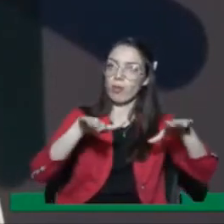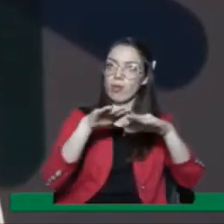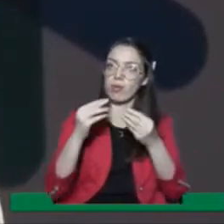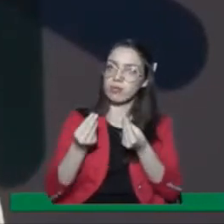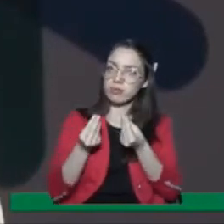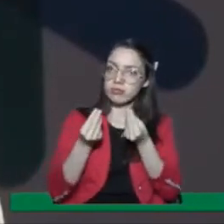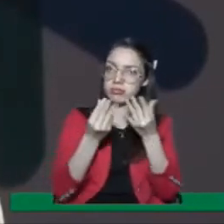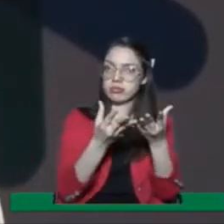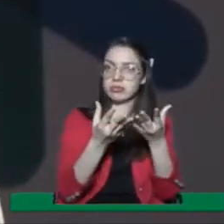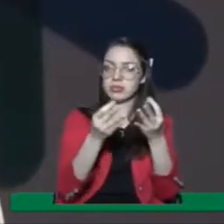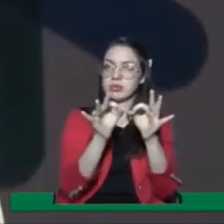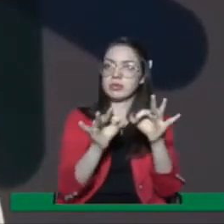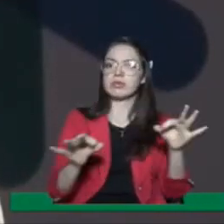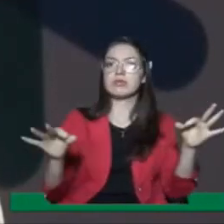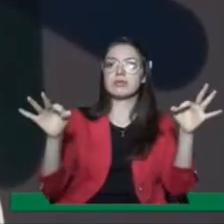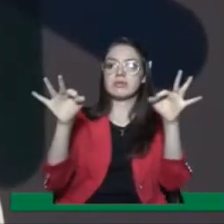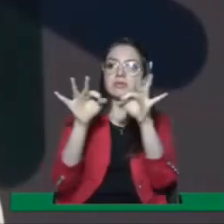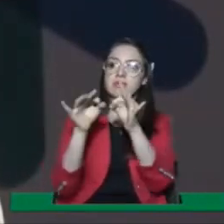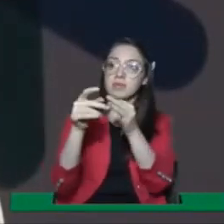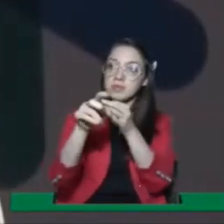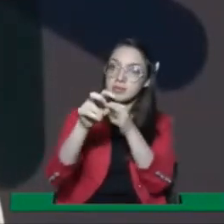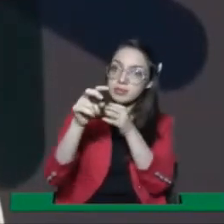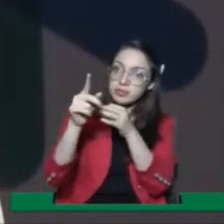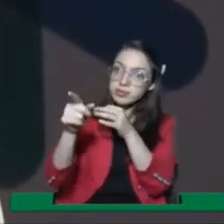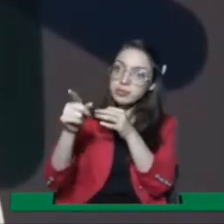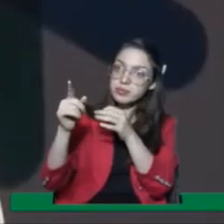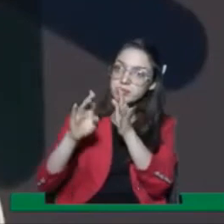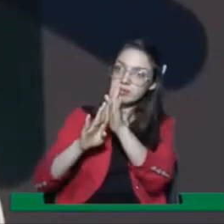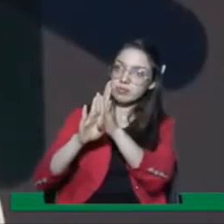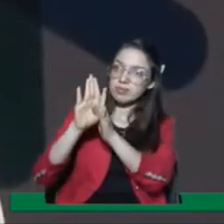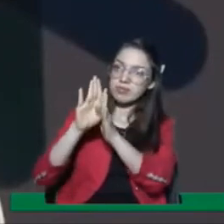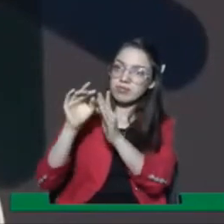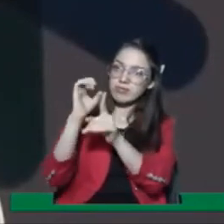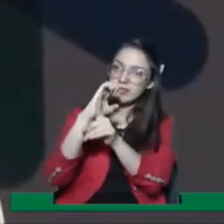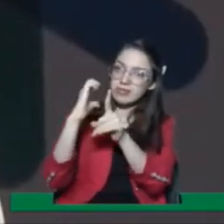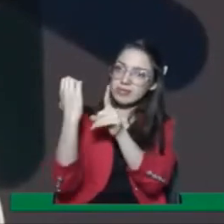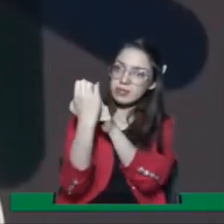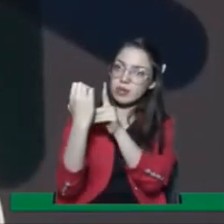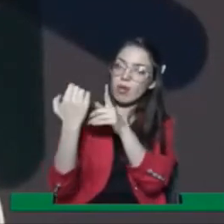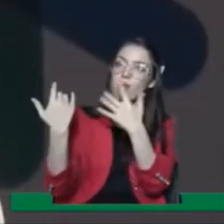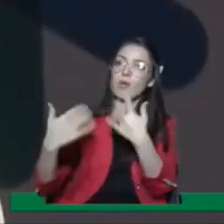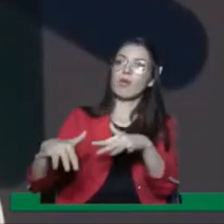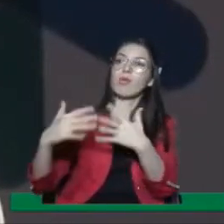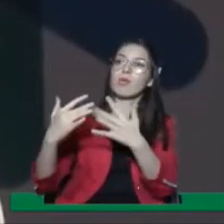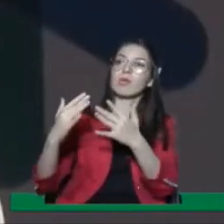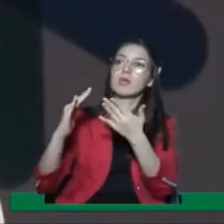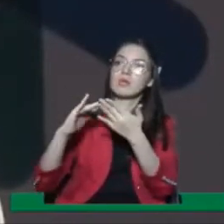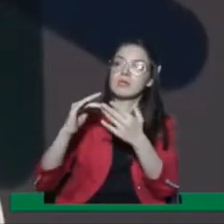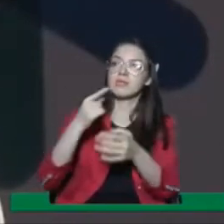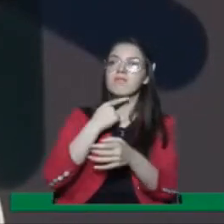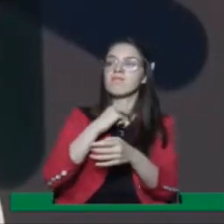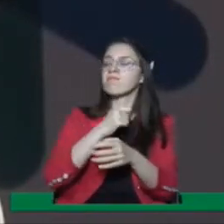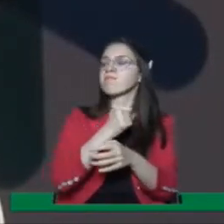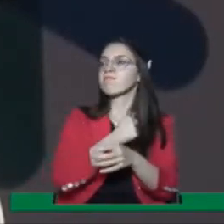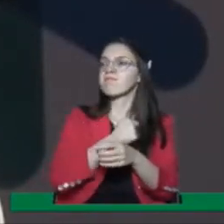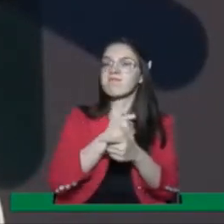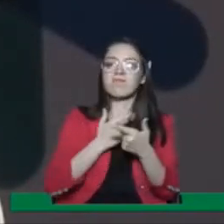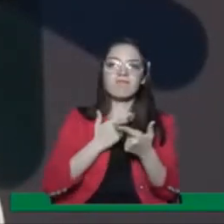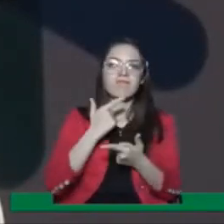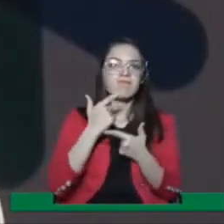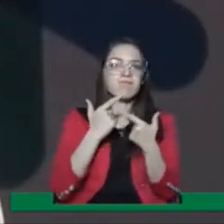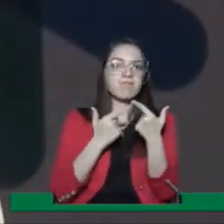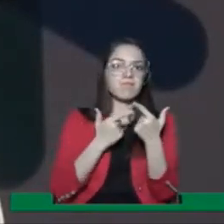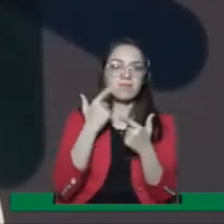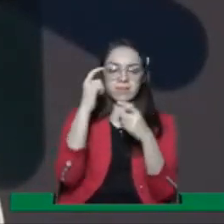muy importante la importancia de ustedes como emprendedores del trabajo con pasión y perseguir pues como